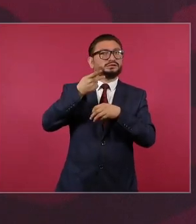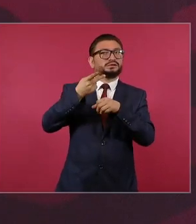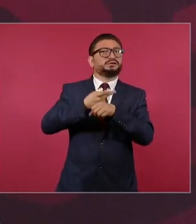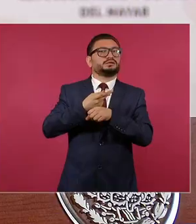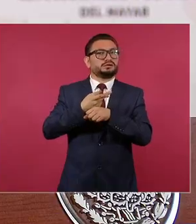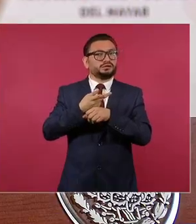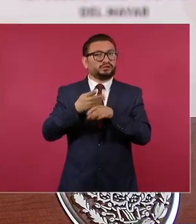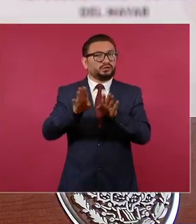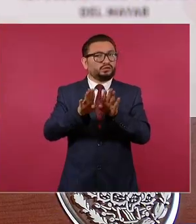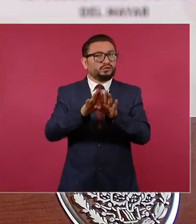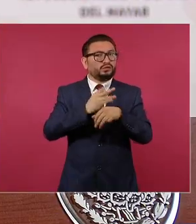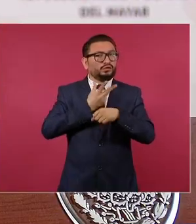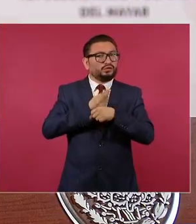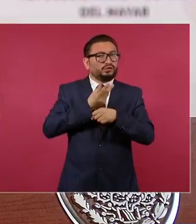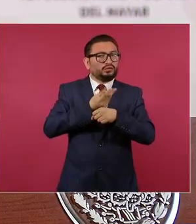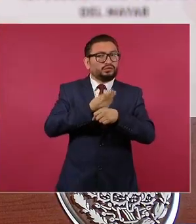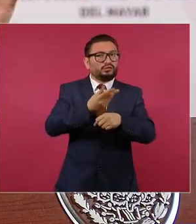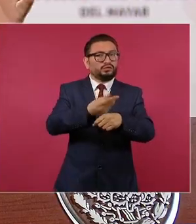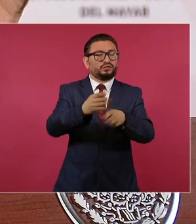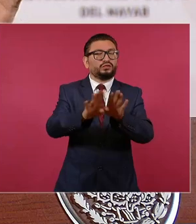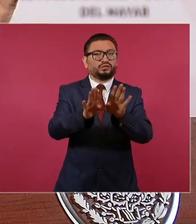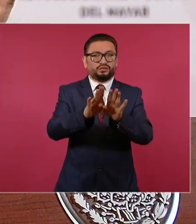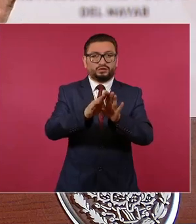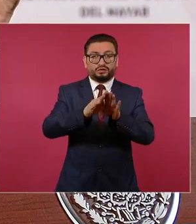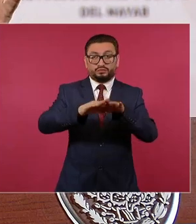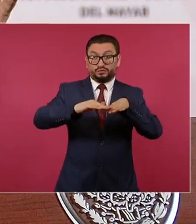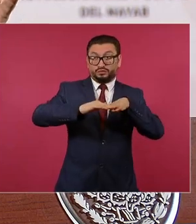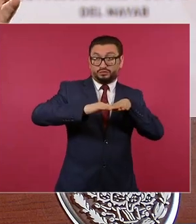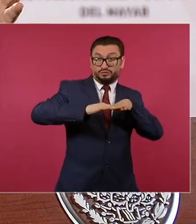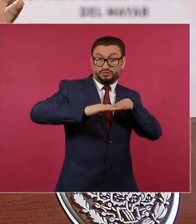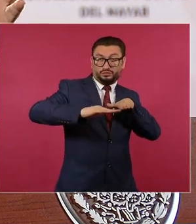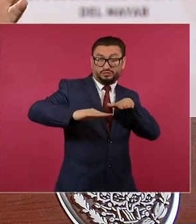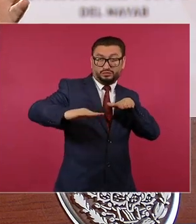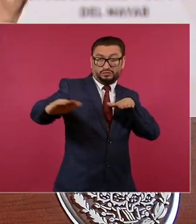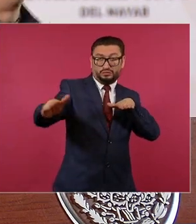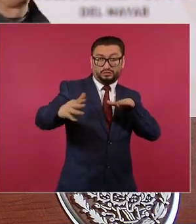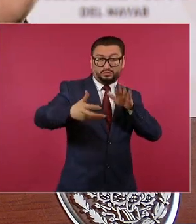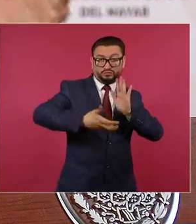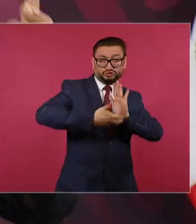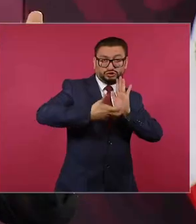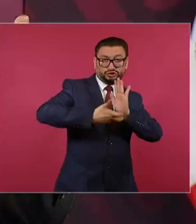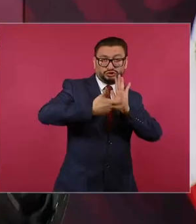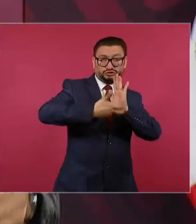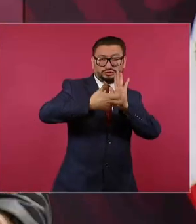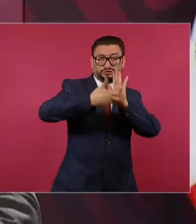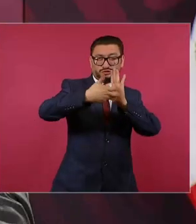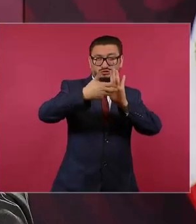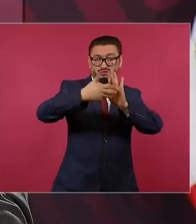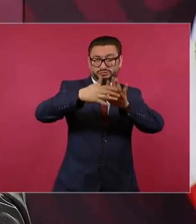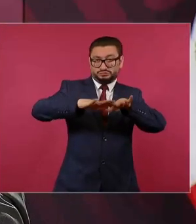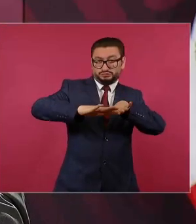nacer desde los terraplenes hasta poner